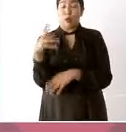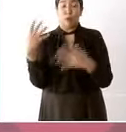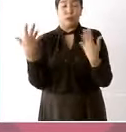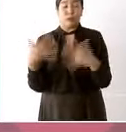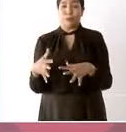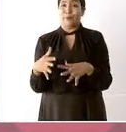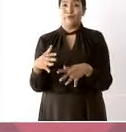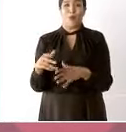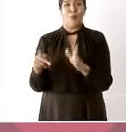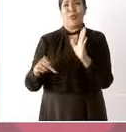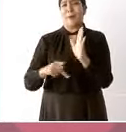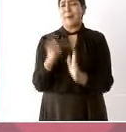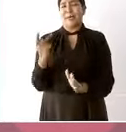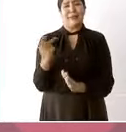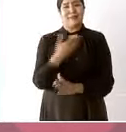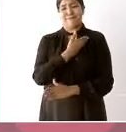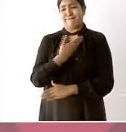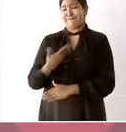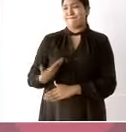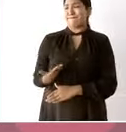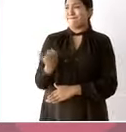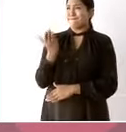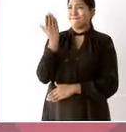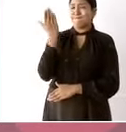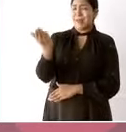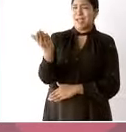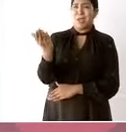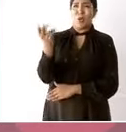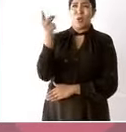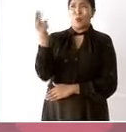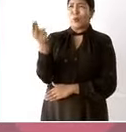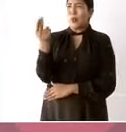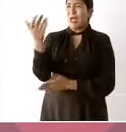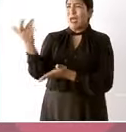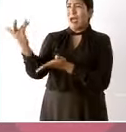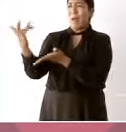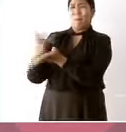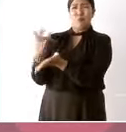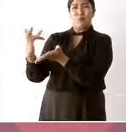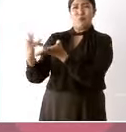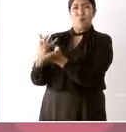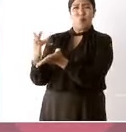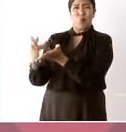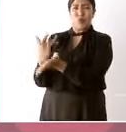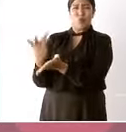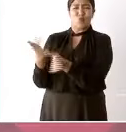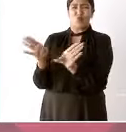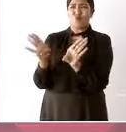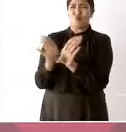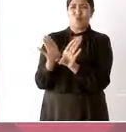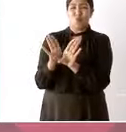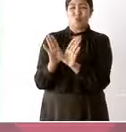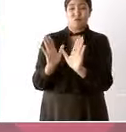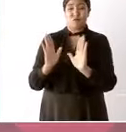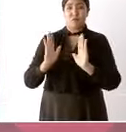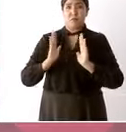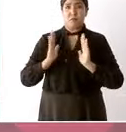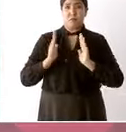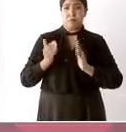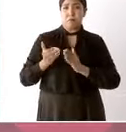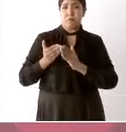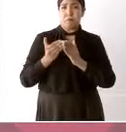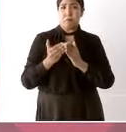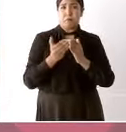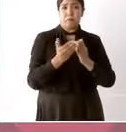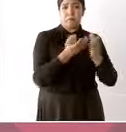agradecer siempre el apoyo que nos da a través de la Marina en el